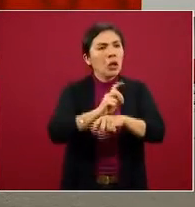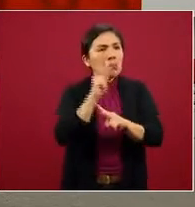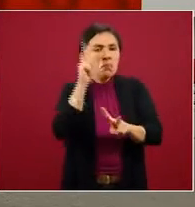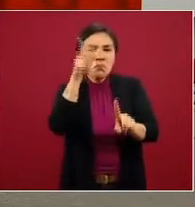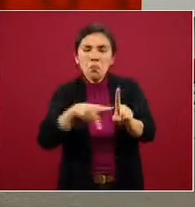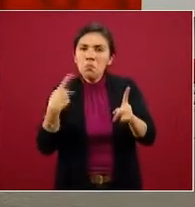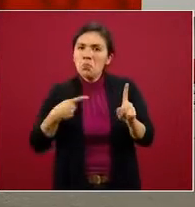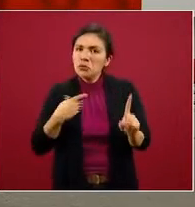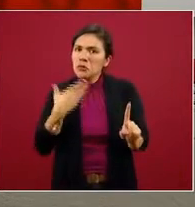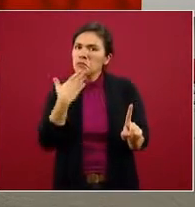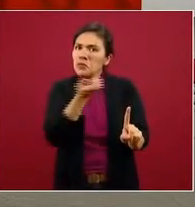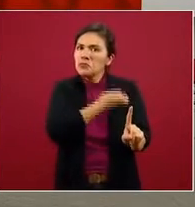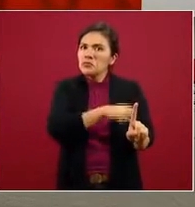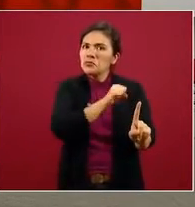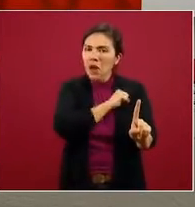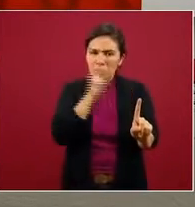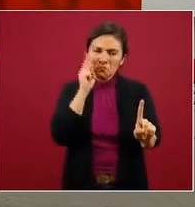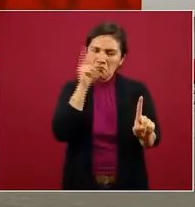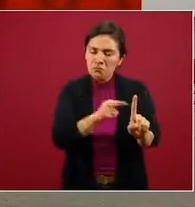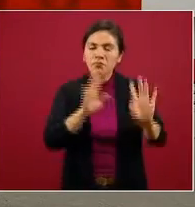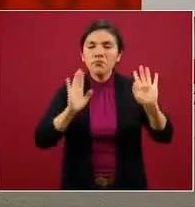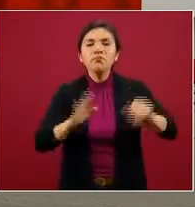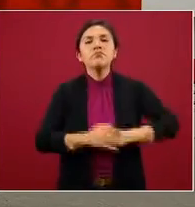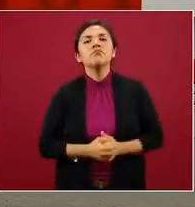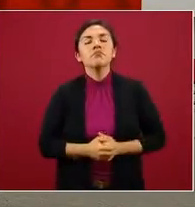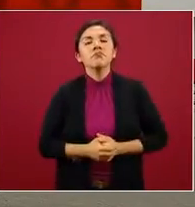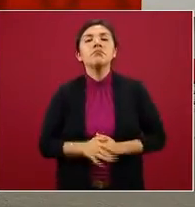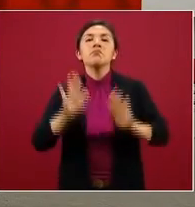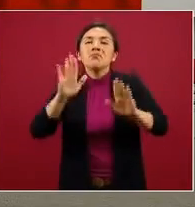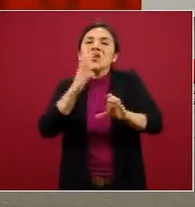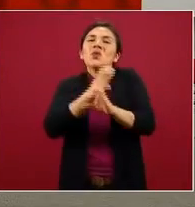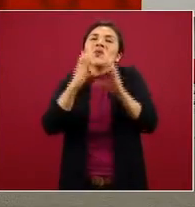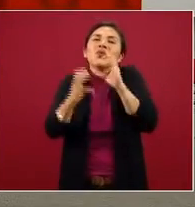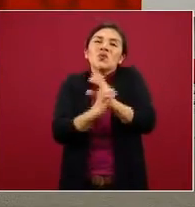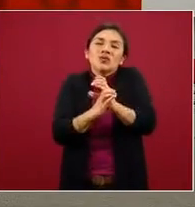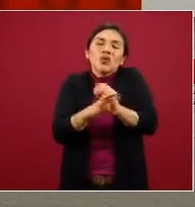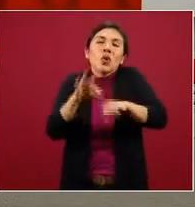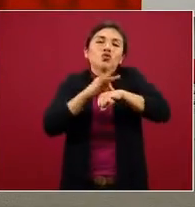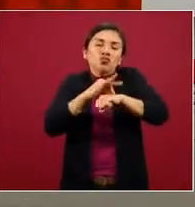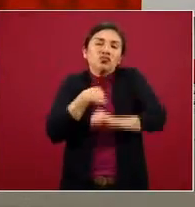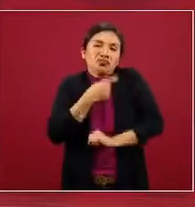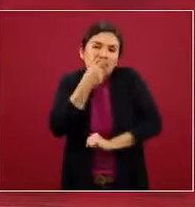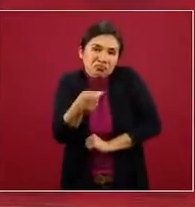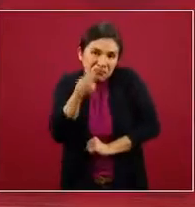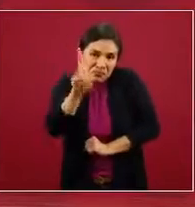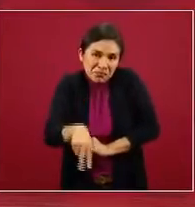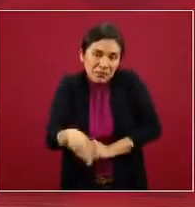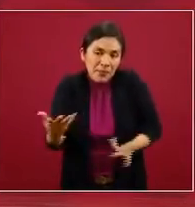en el caso de una persona con enfermedad leve. Aquí hay varias realidades que reconocer.